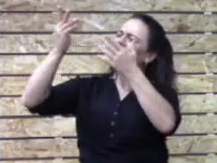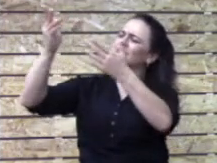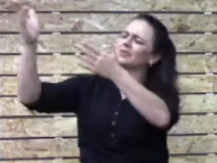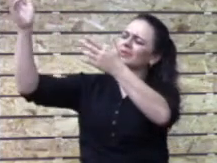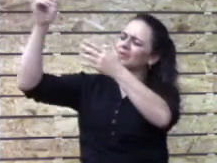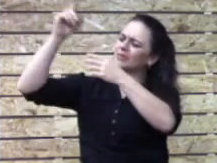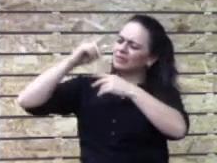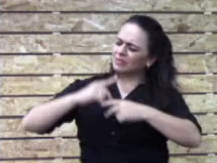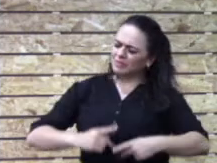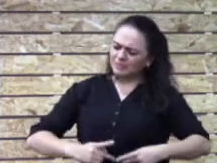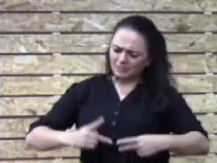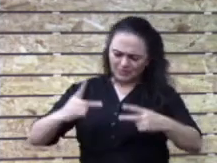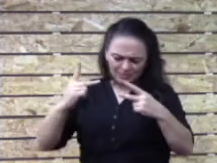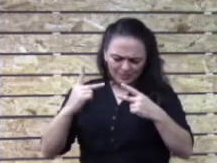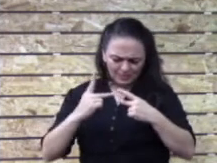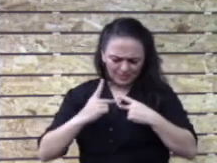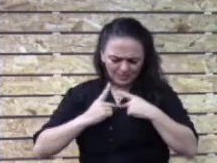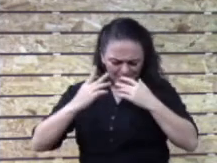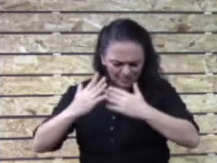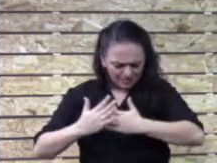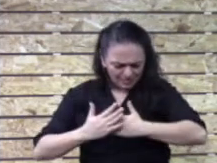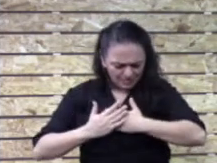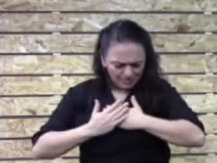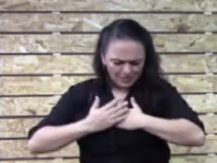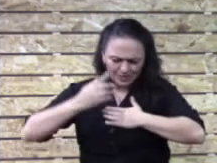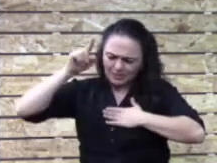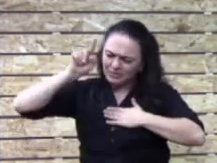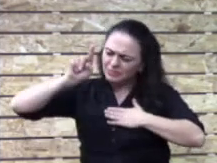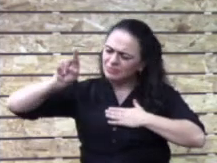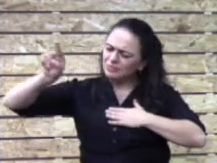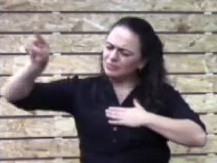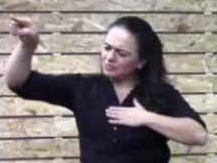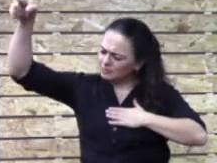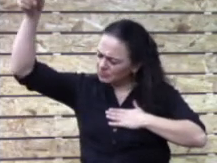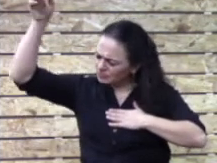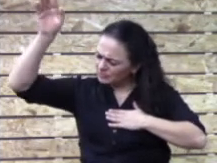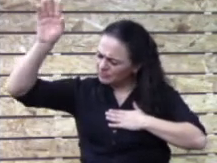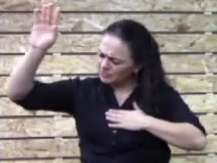voluntad. En mi vida estás